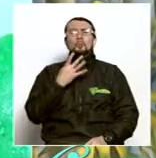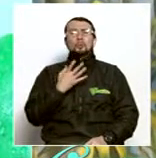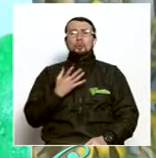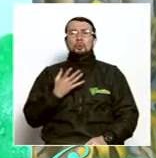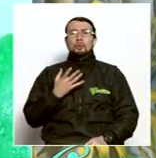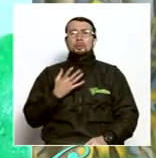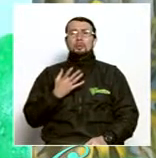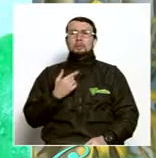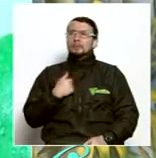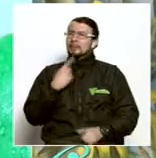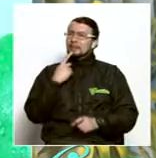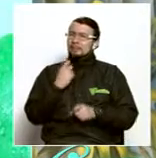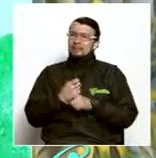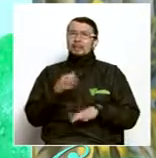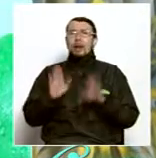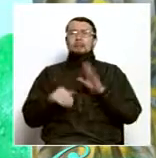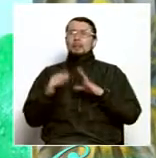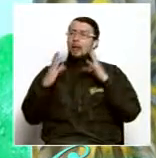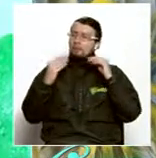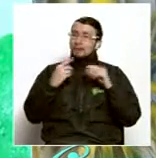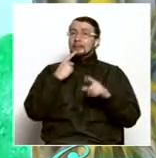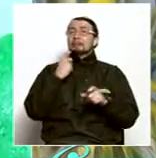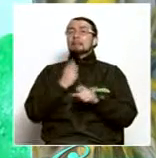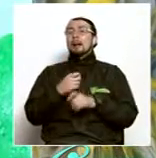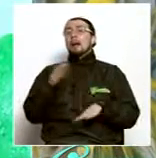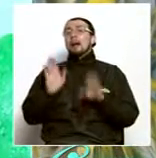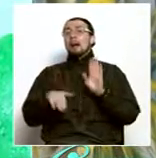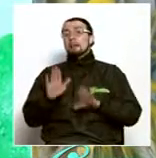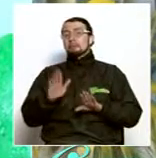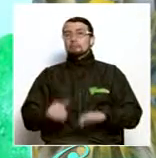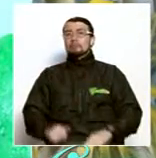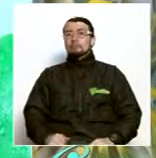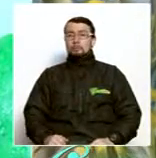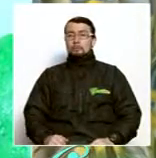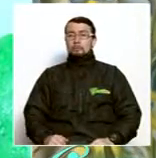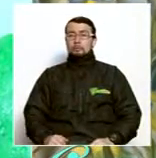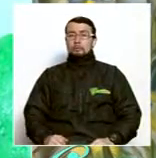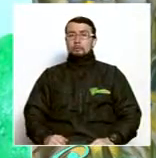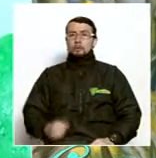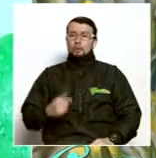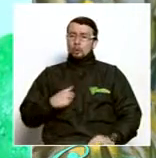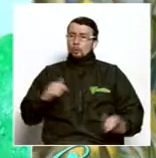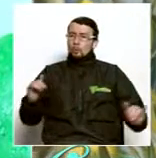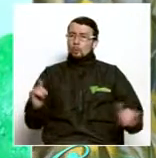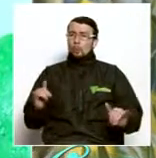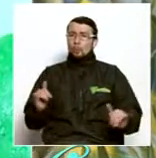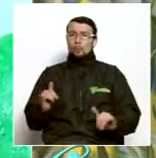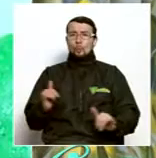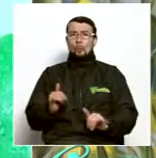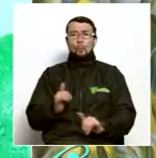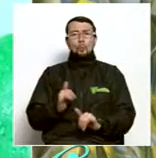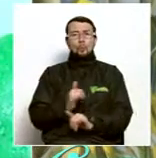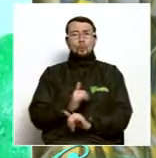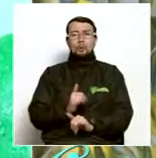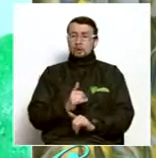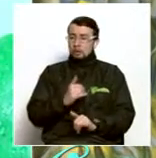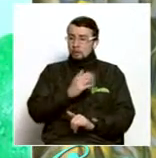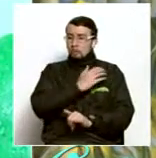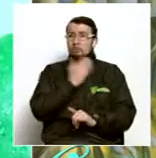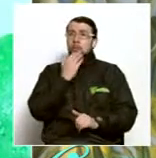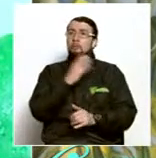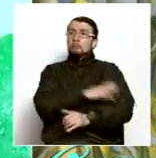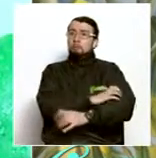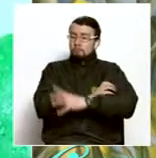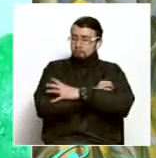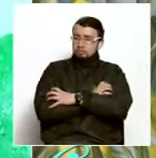mucho para hablar. Y he estado perdiendo mucho peso y los brazos perdiendo